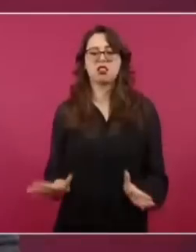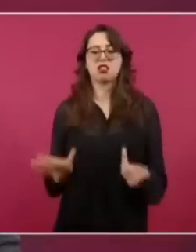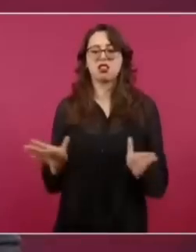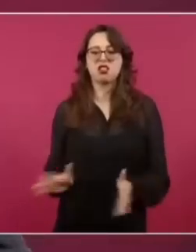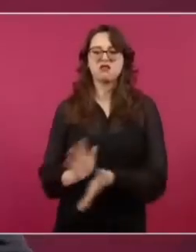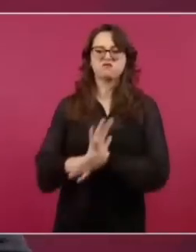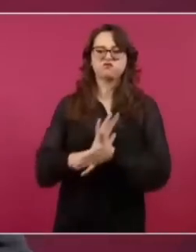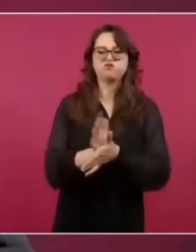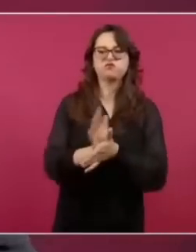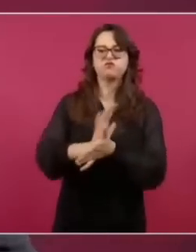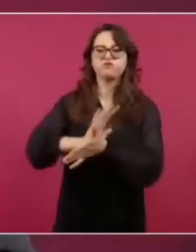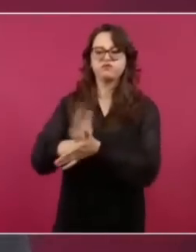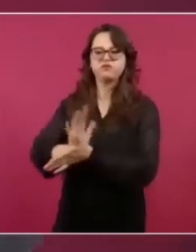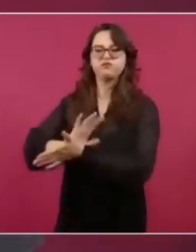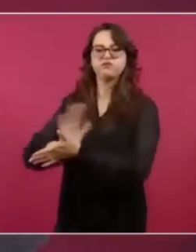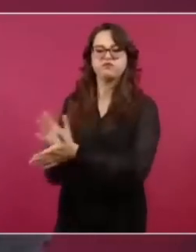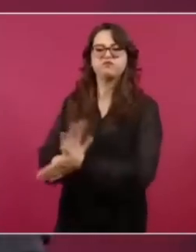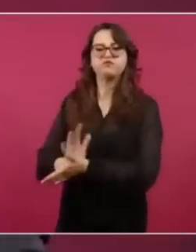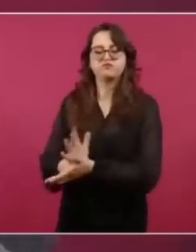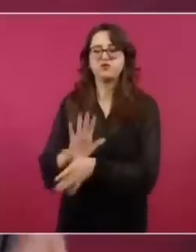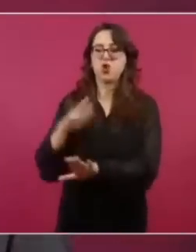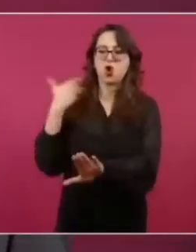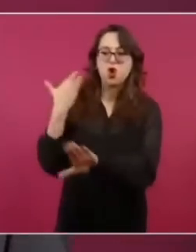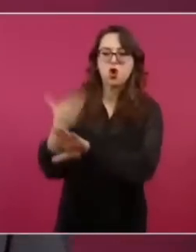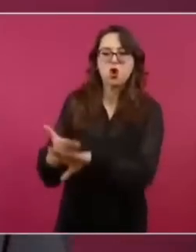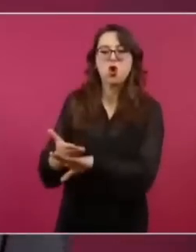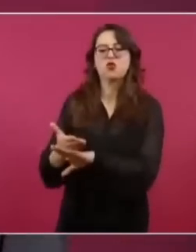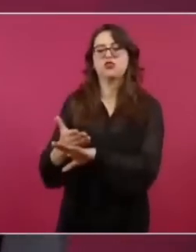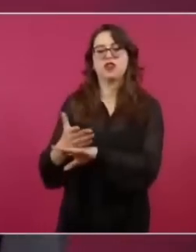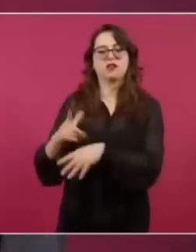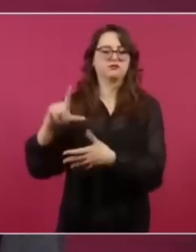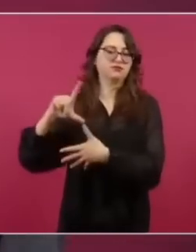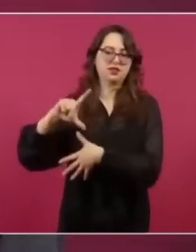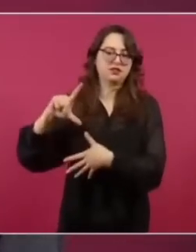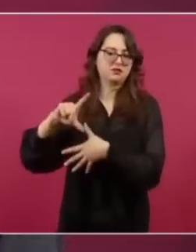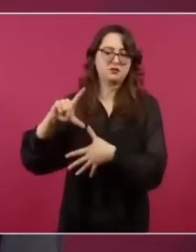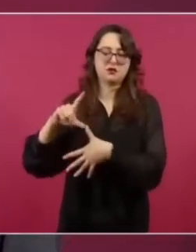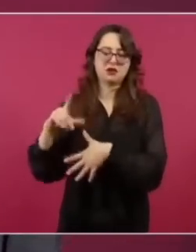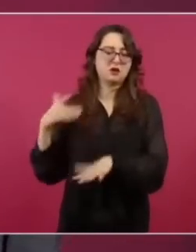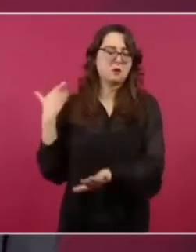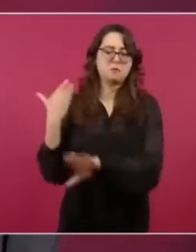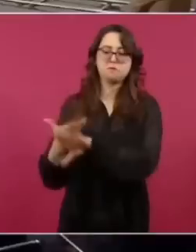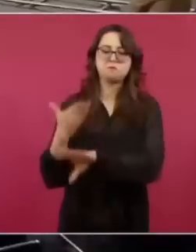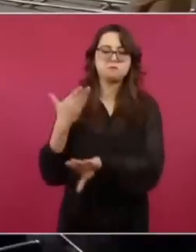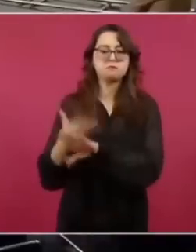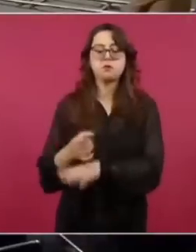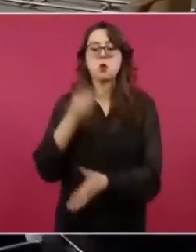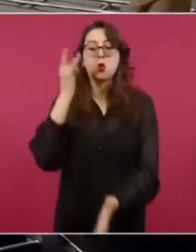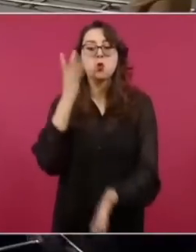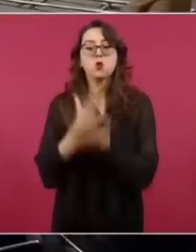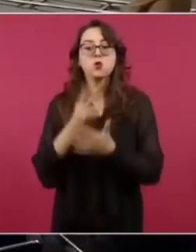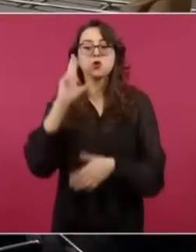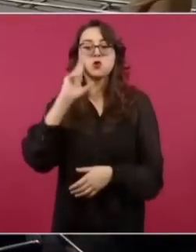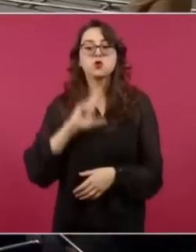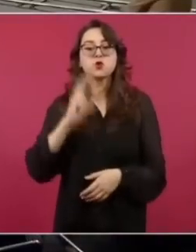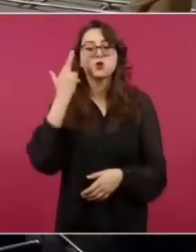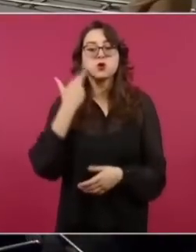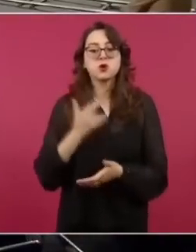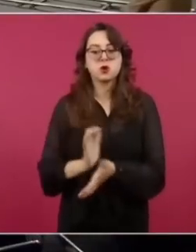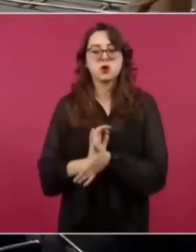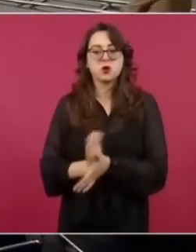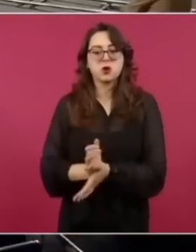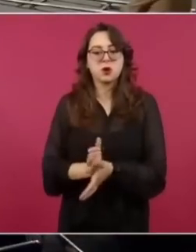contra las los Mexicanos En general todos los hispanoparlantes no hay otro es el de lo que se ve como el